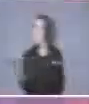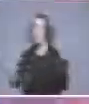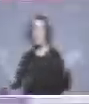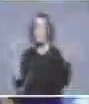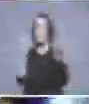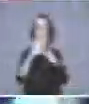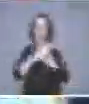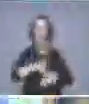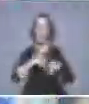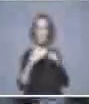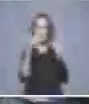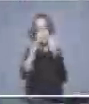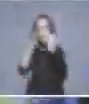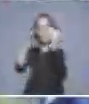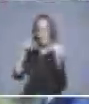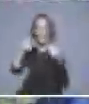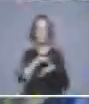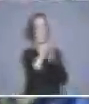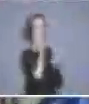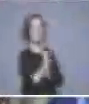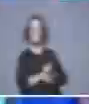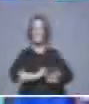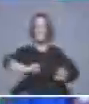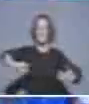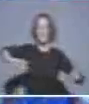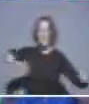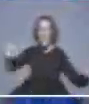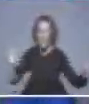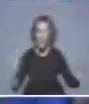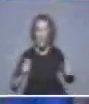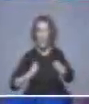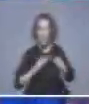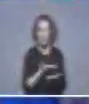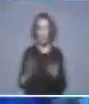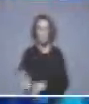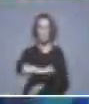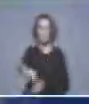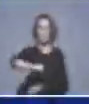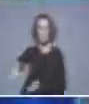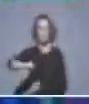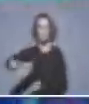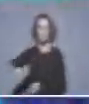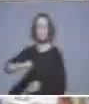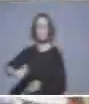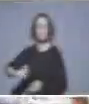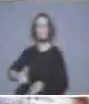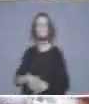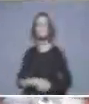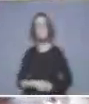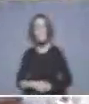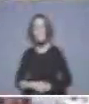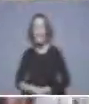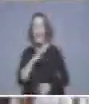Que eleva la ciudad de la felicidad y vivir a costa de los demás.